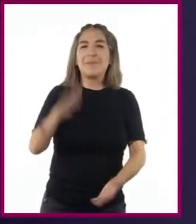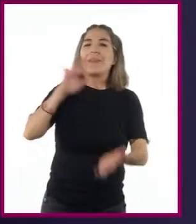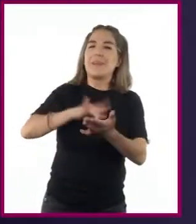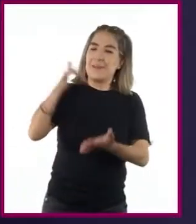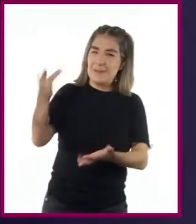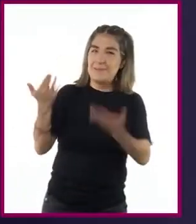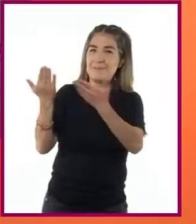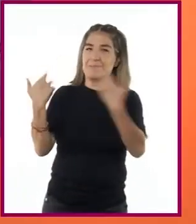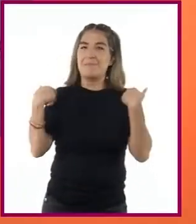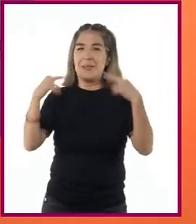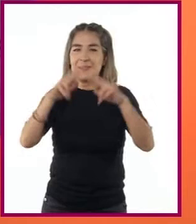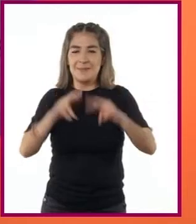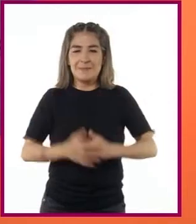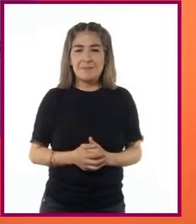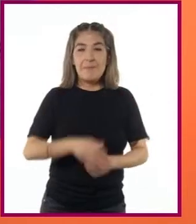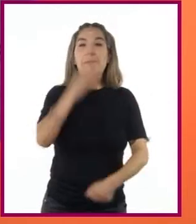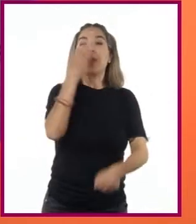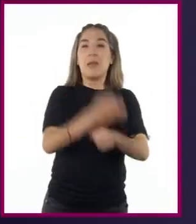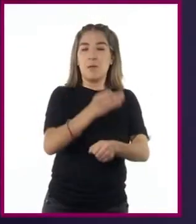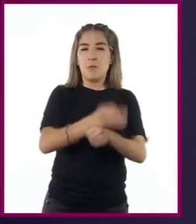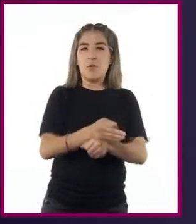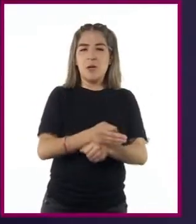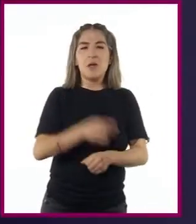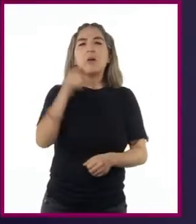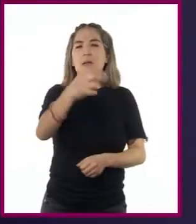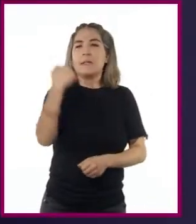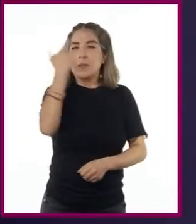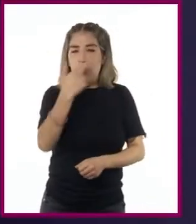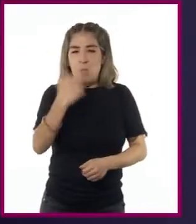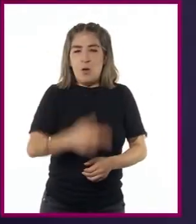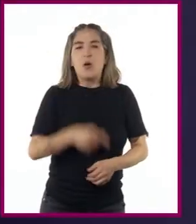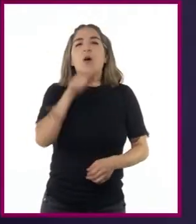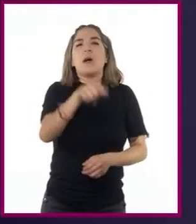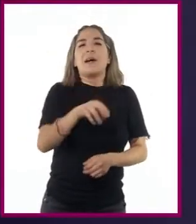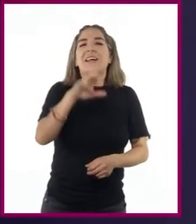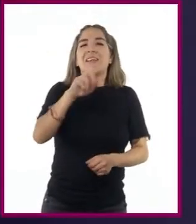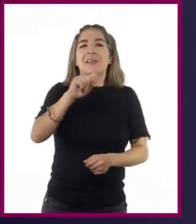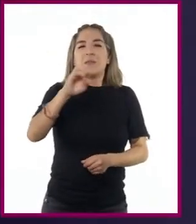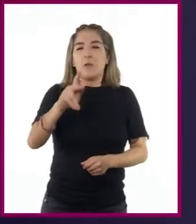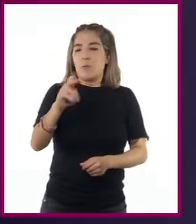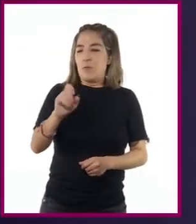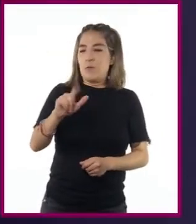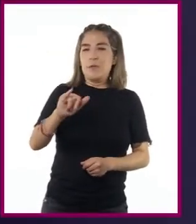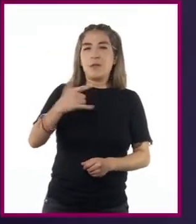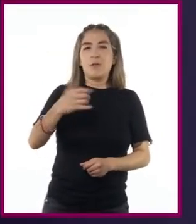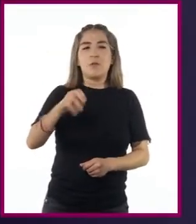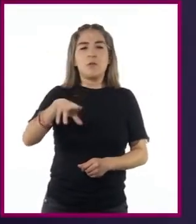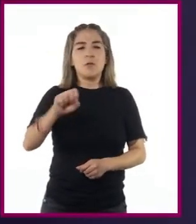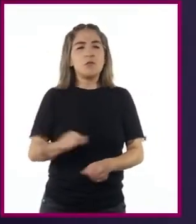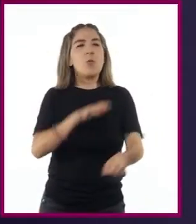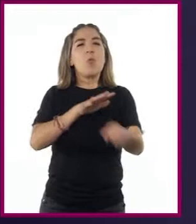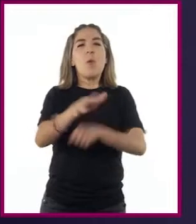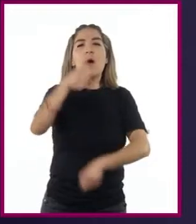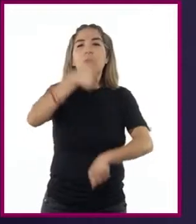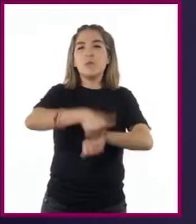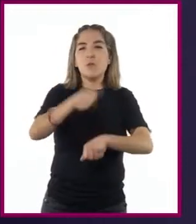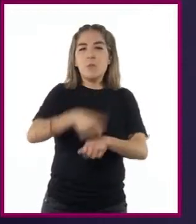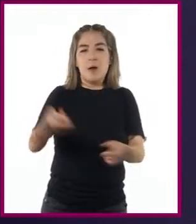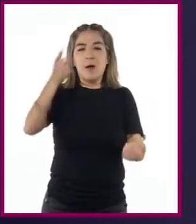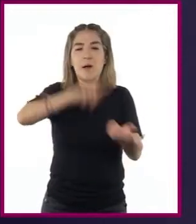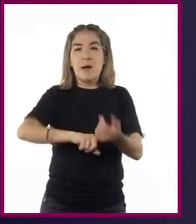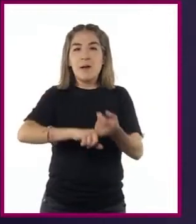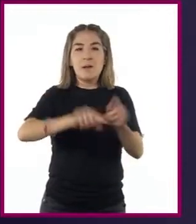Gracias, maestro Luis. Ahora analicemos un reto de polígonos. ¿Cuál es el número de